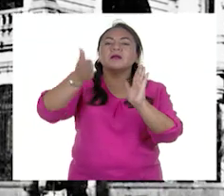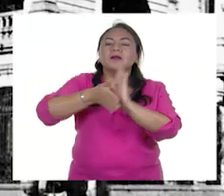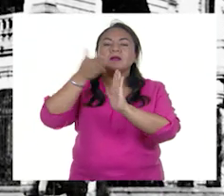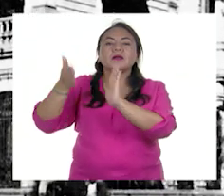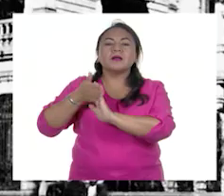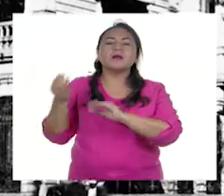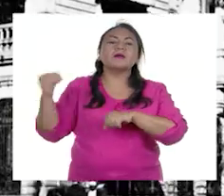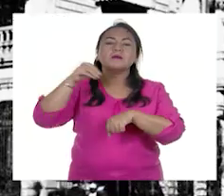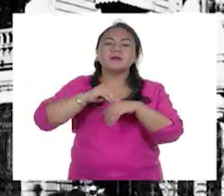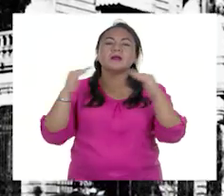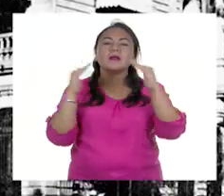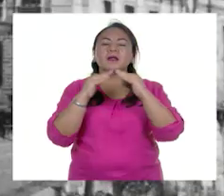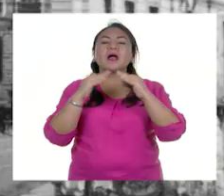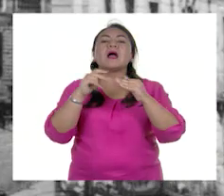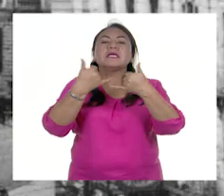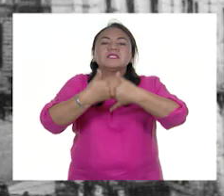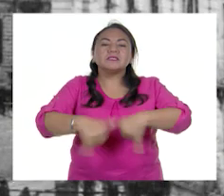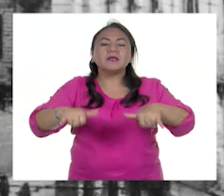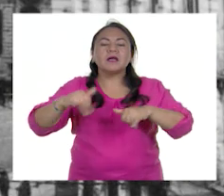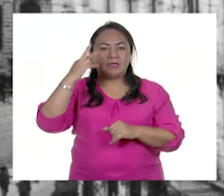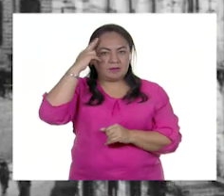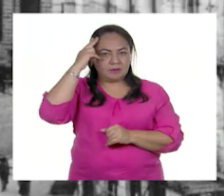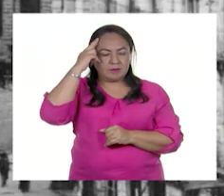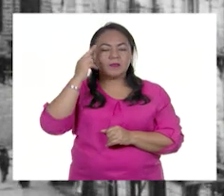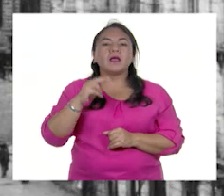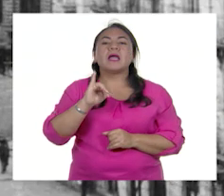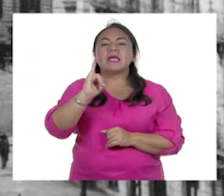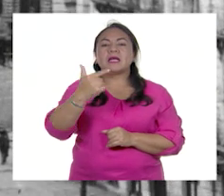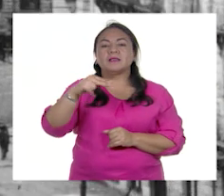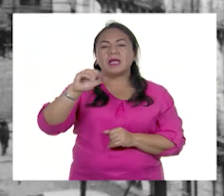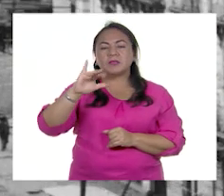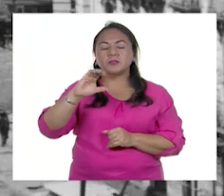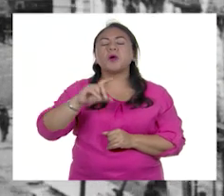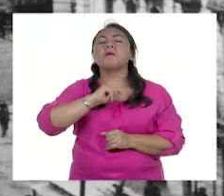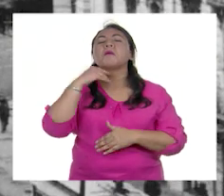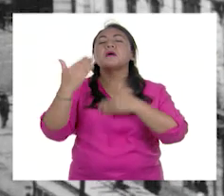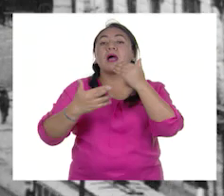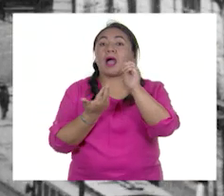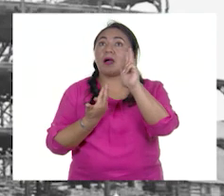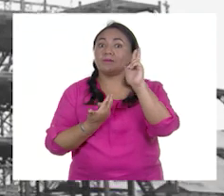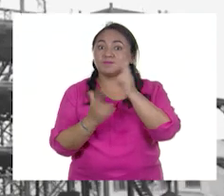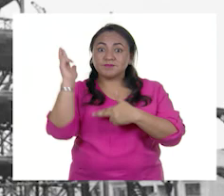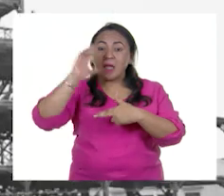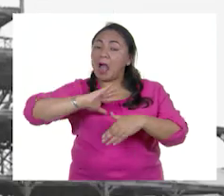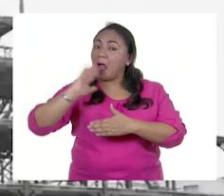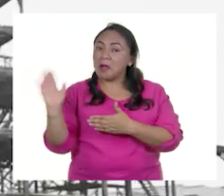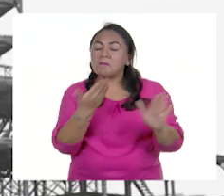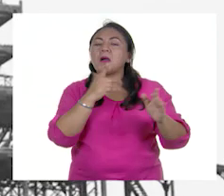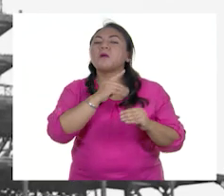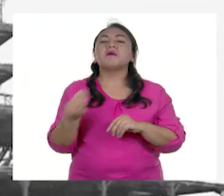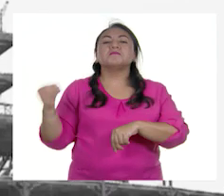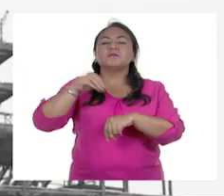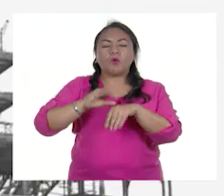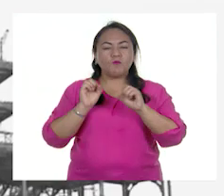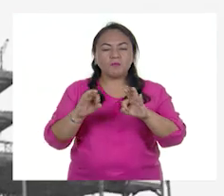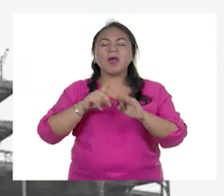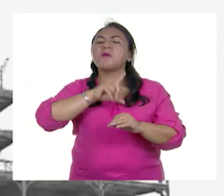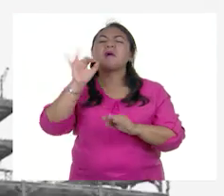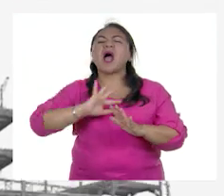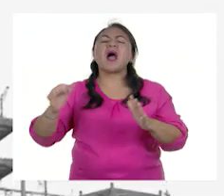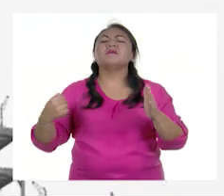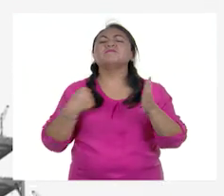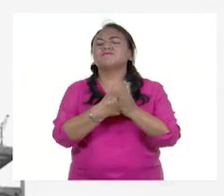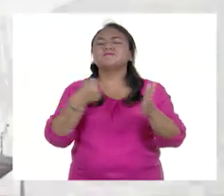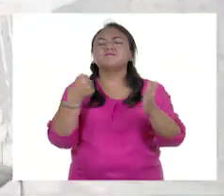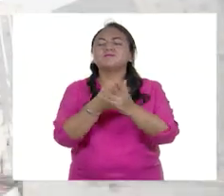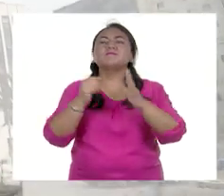de la Torre, yerno de Porfirio Díaz. Pasada la Revolución, la vivienda fue ocupada como oficinas y finalmente fue derribada para dar